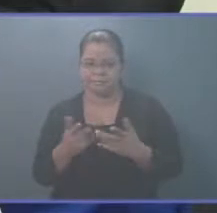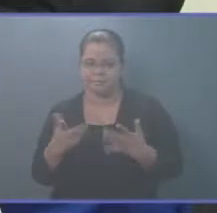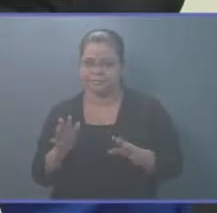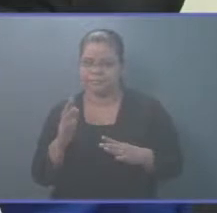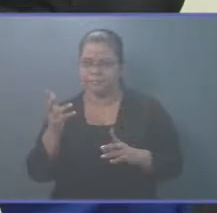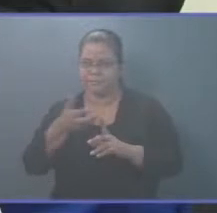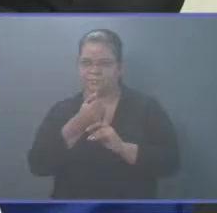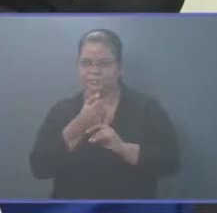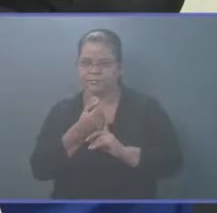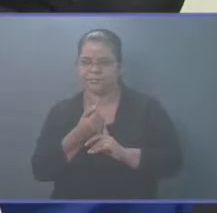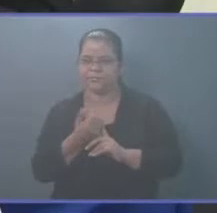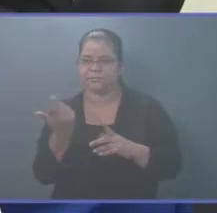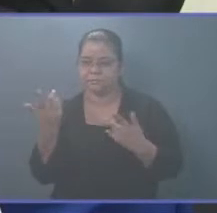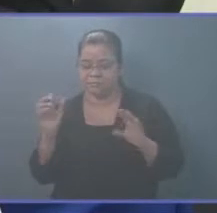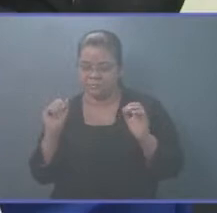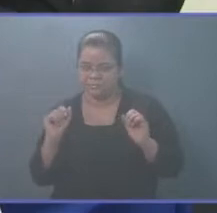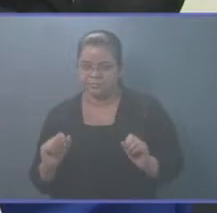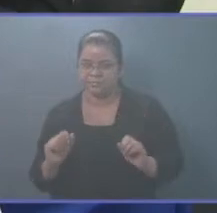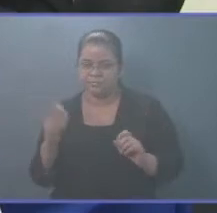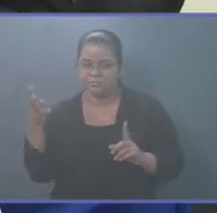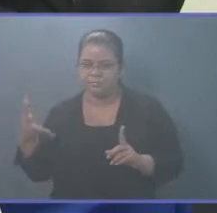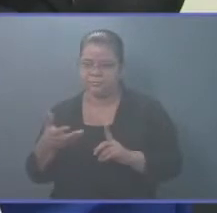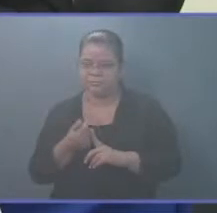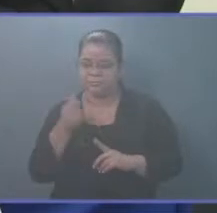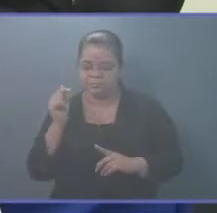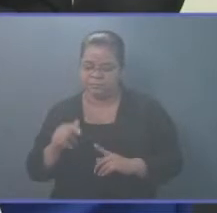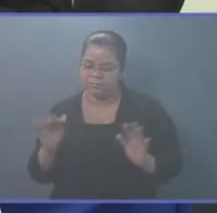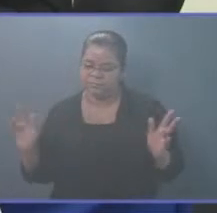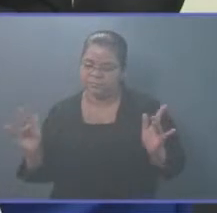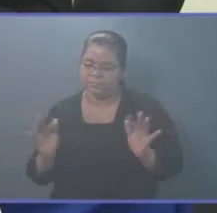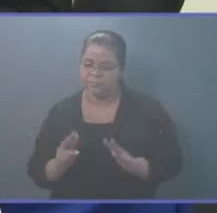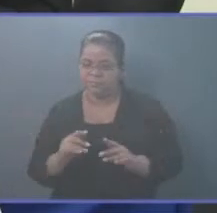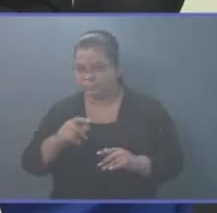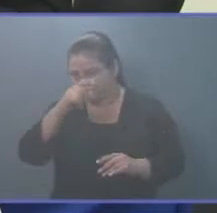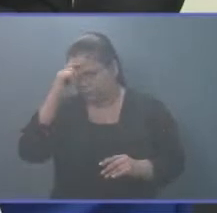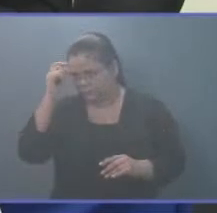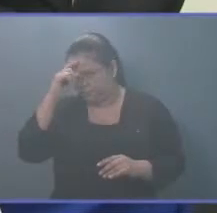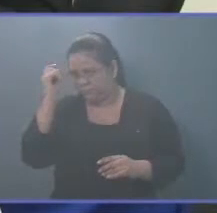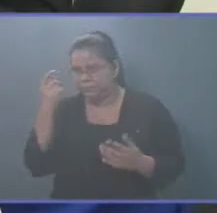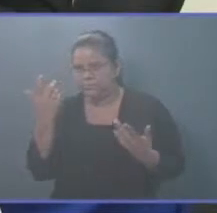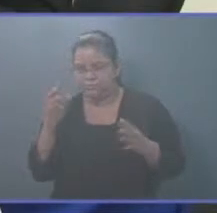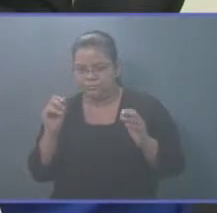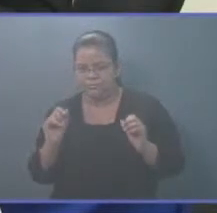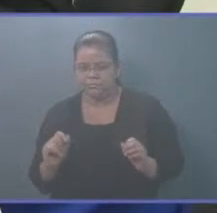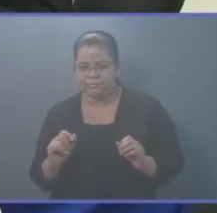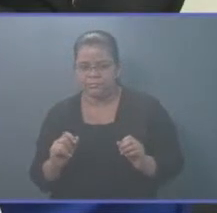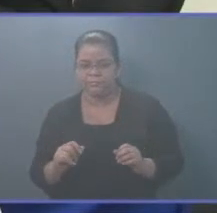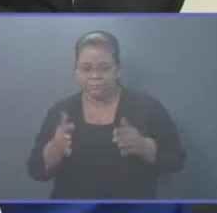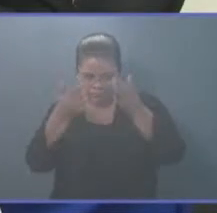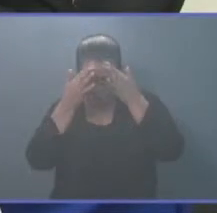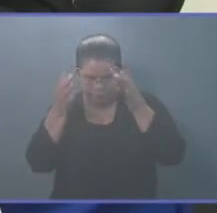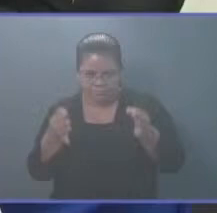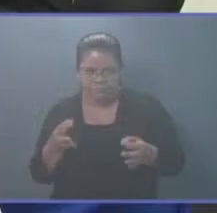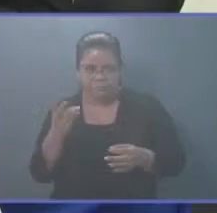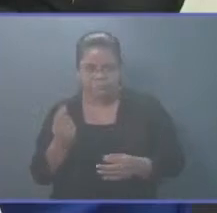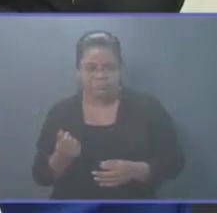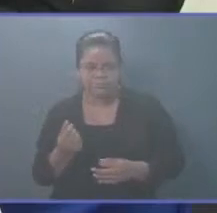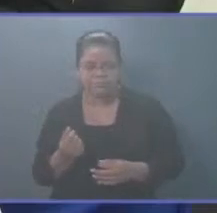objeto fundamental que en dicha sesión de trabajo se pudiese emitir el dictamen